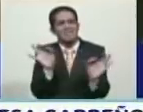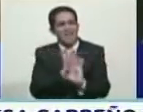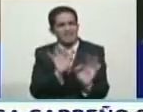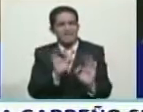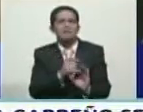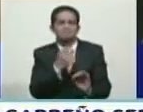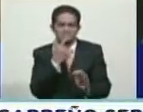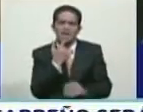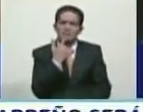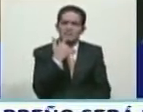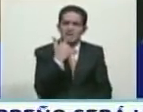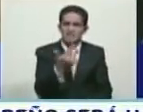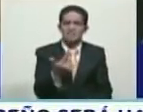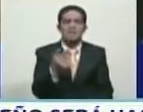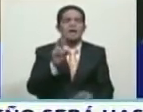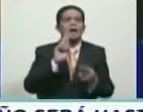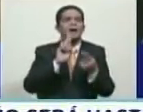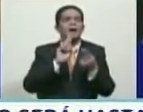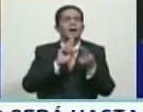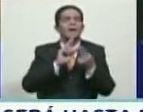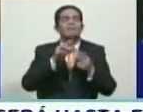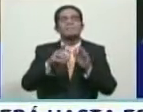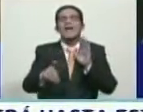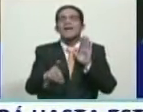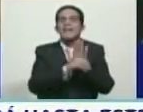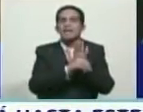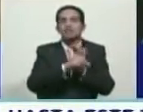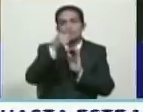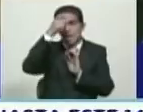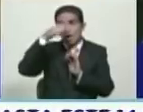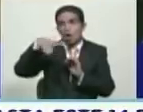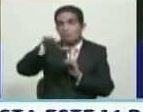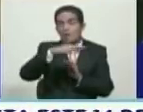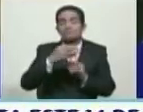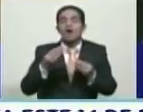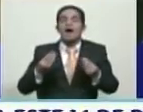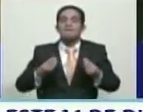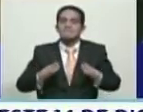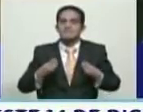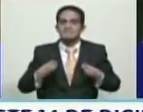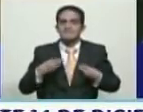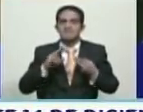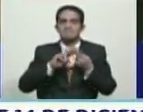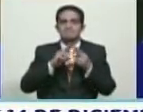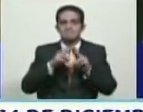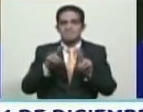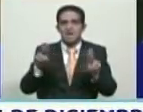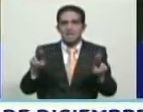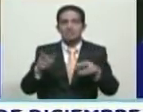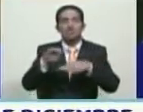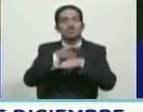que decirlo. Es el derecho de los pueblos a gobernarse